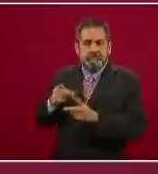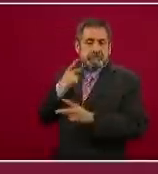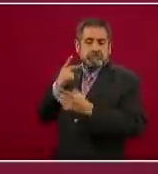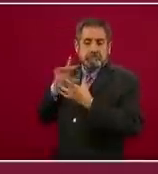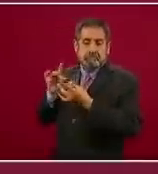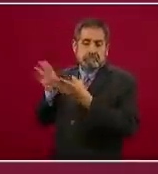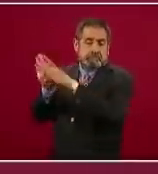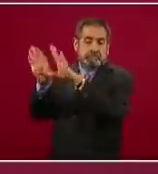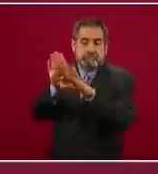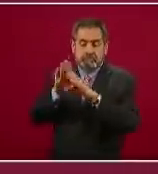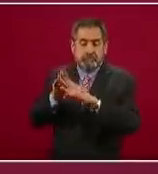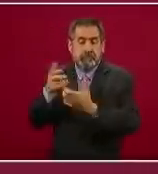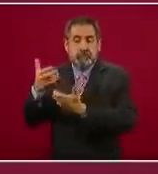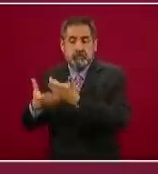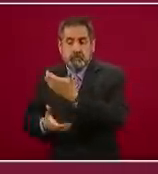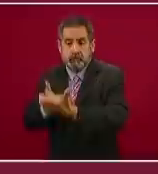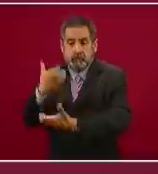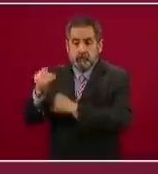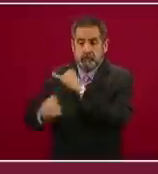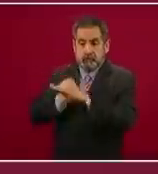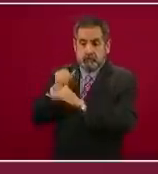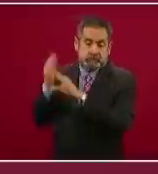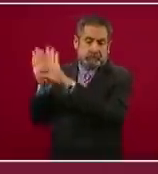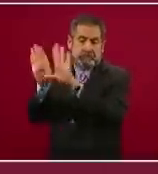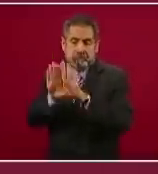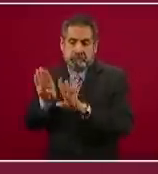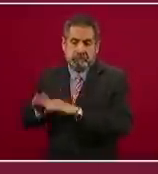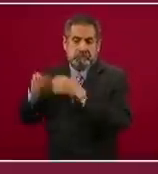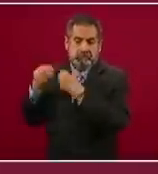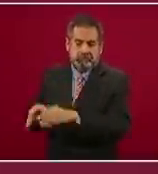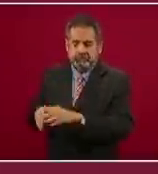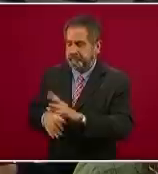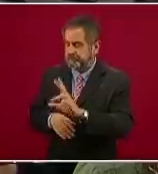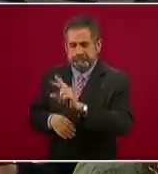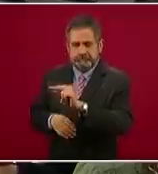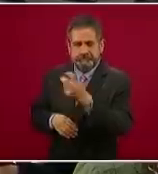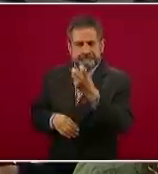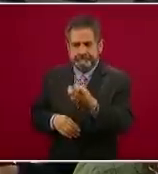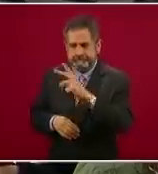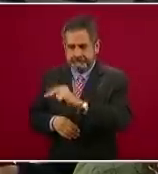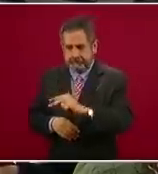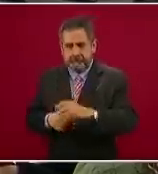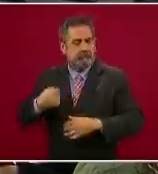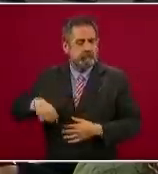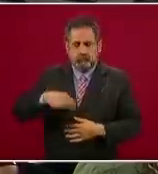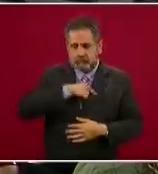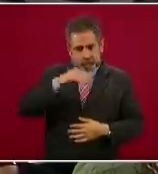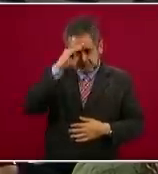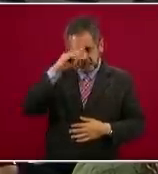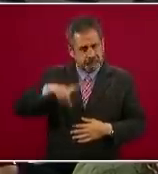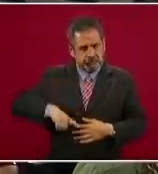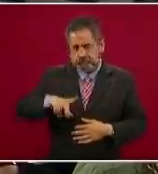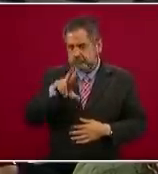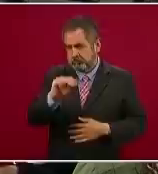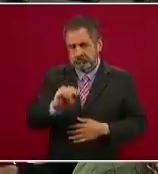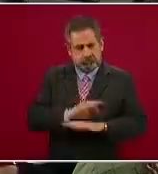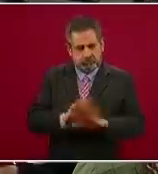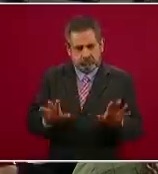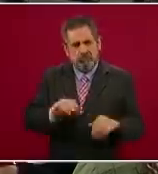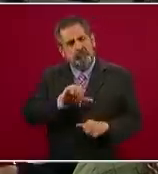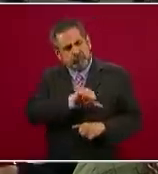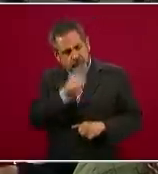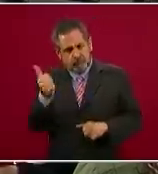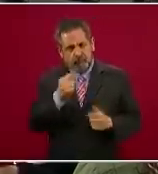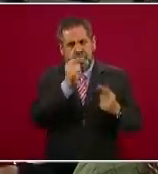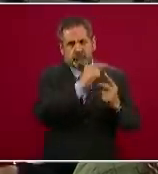alterar el comercio internacional o la movilidad de las personas. Entonces, no se considera eso, pero sí hay muchísimas otras